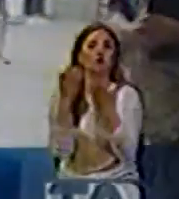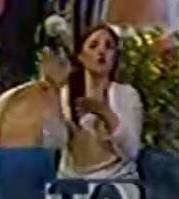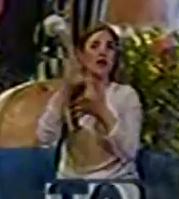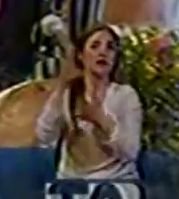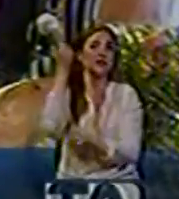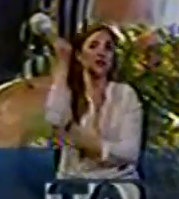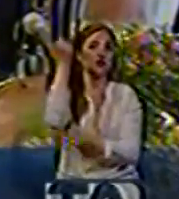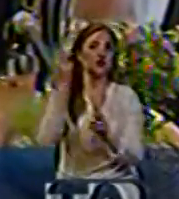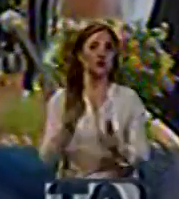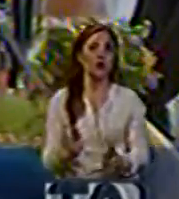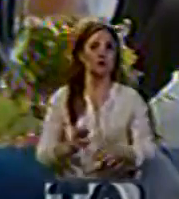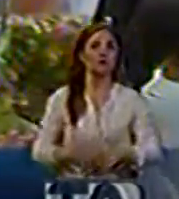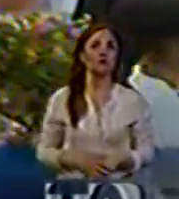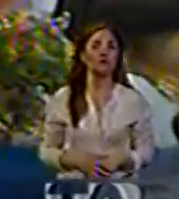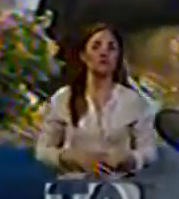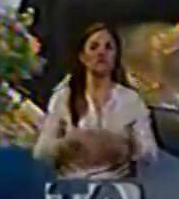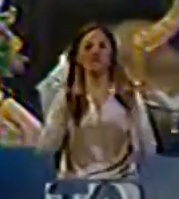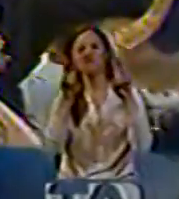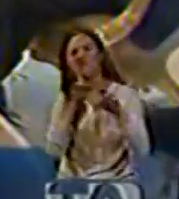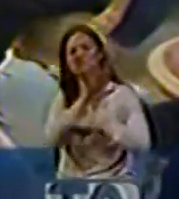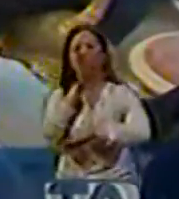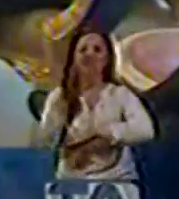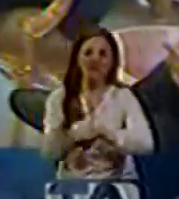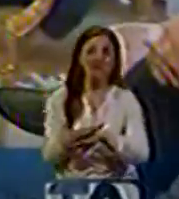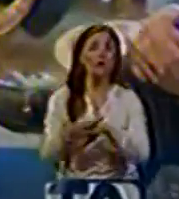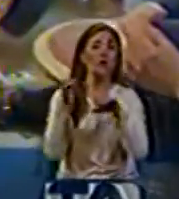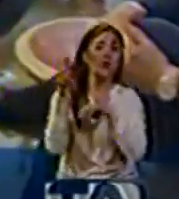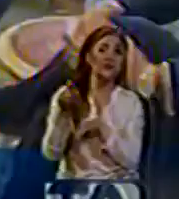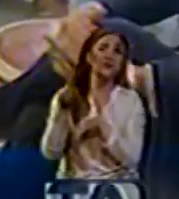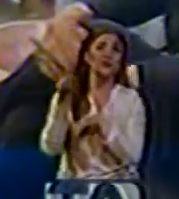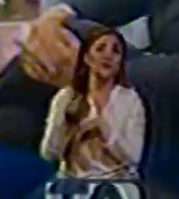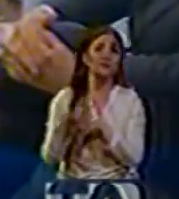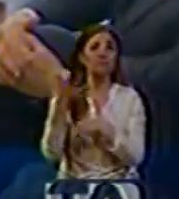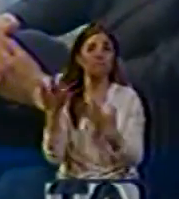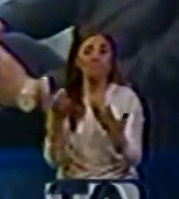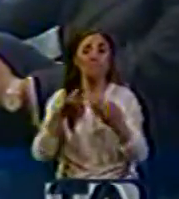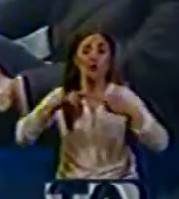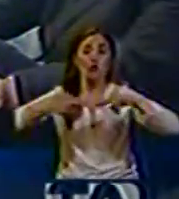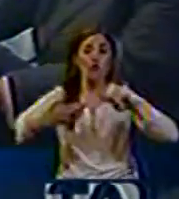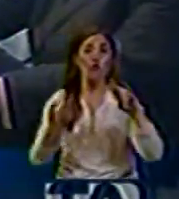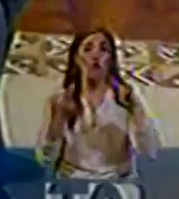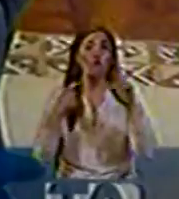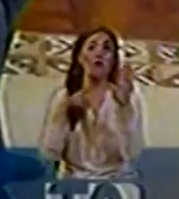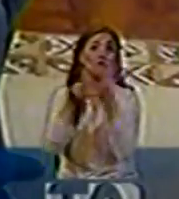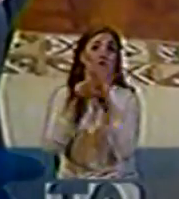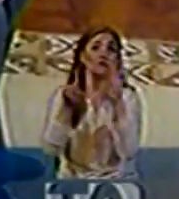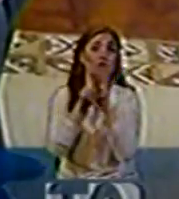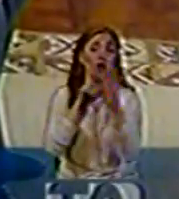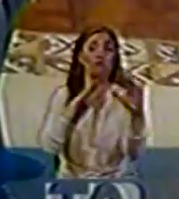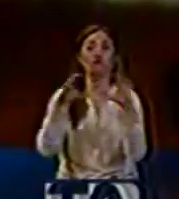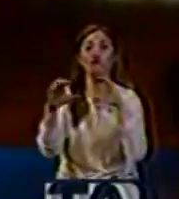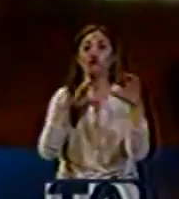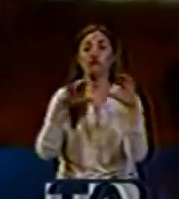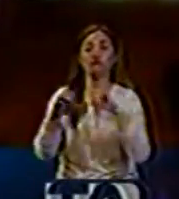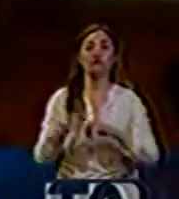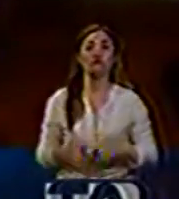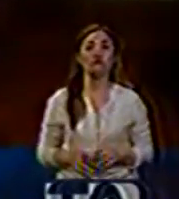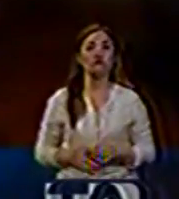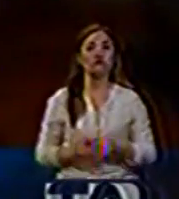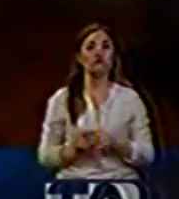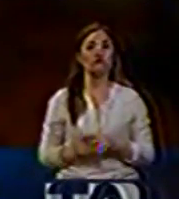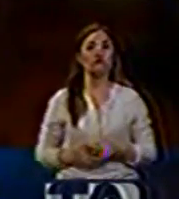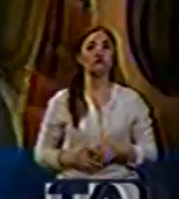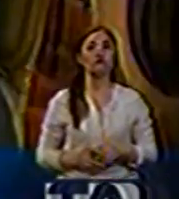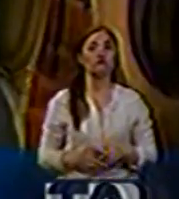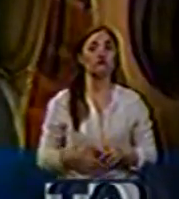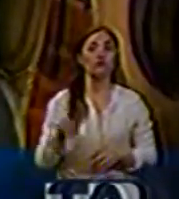Edison Lanza. Con él, entre otros temas, habló respecto a las necesidades de reformas que tiene la Ley Orgánica de Comunicación. Y Edison Lanza, por